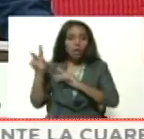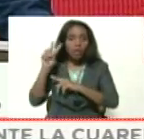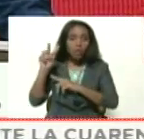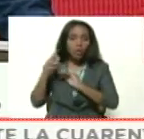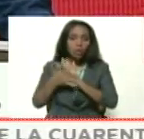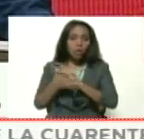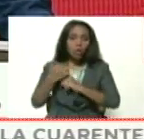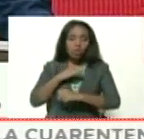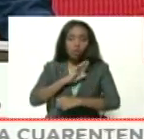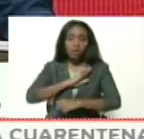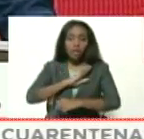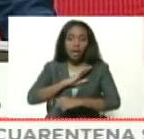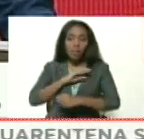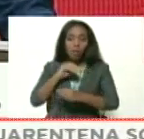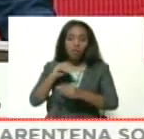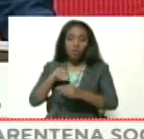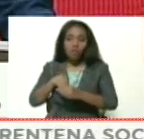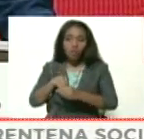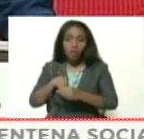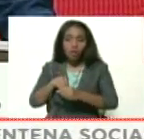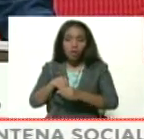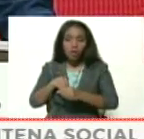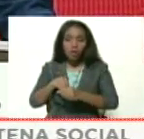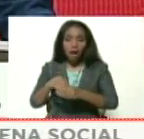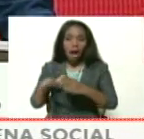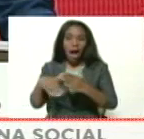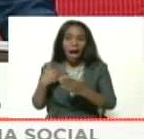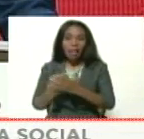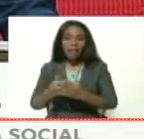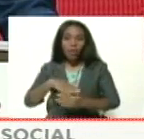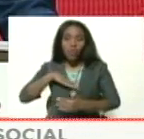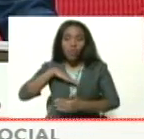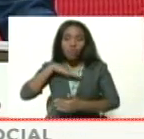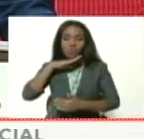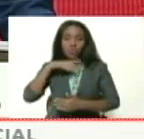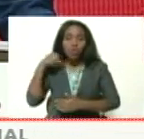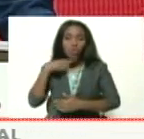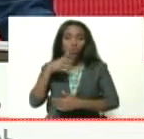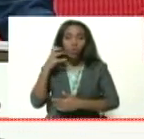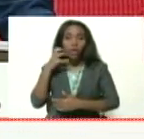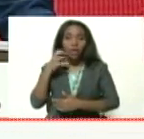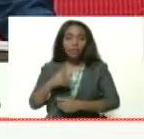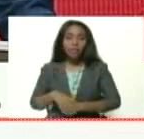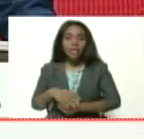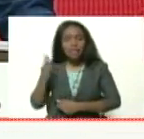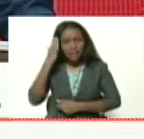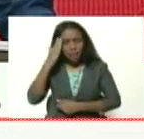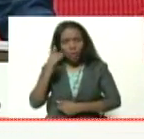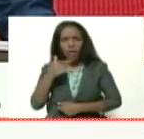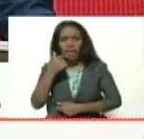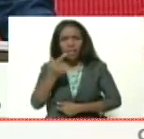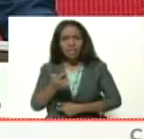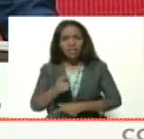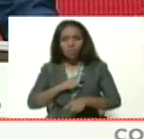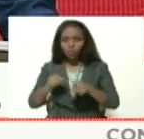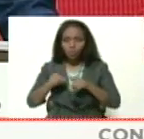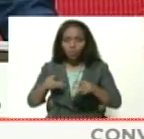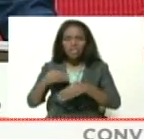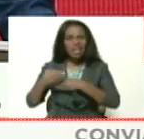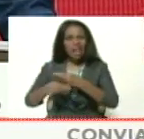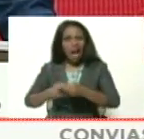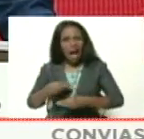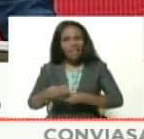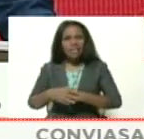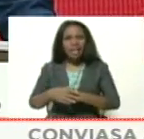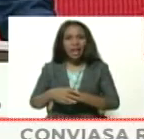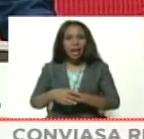tenemos infiltrados hasta los tequeteques, Iván Duque. Sabemos cada cosa que dicen, cada coordinación que hacen, cada